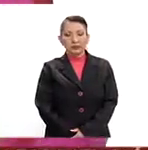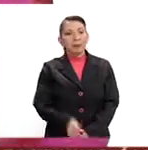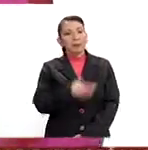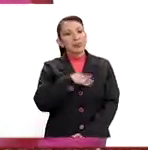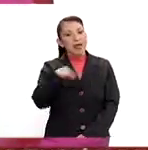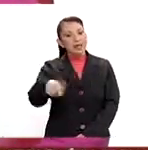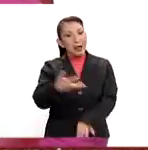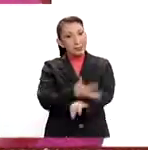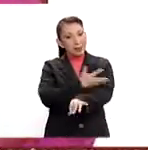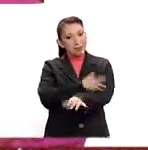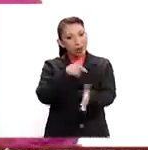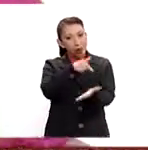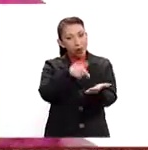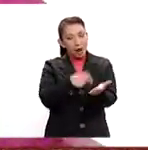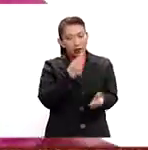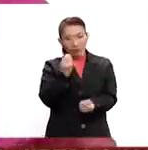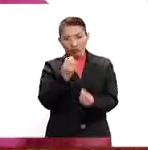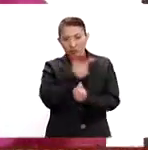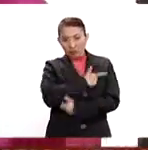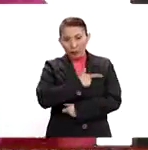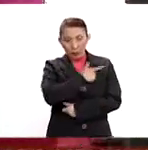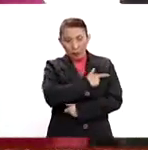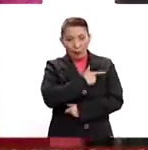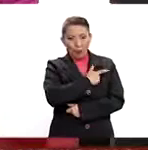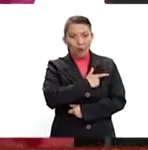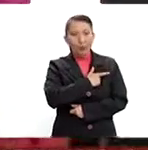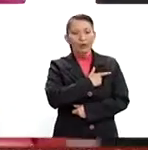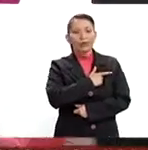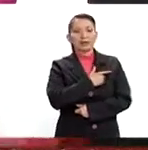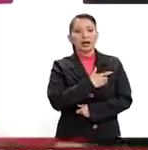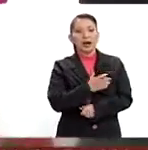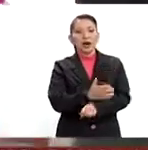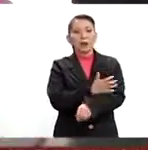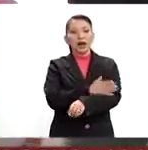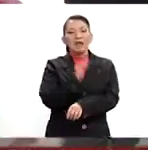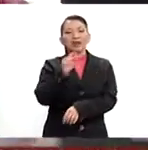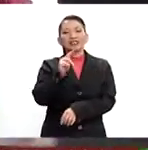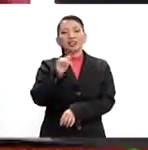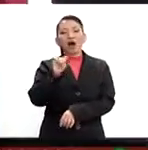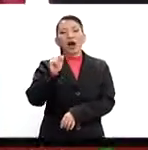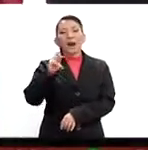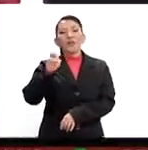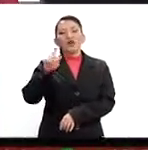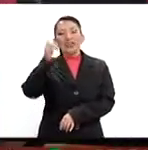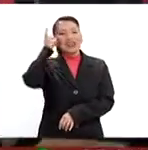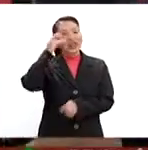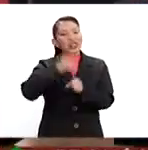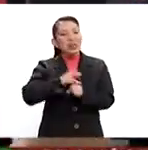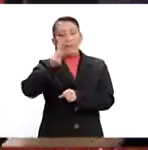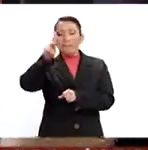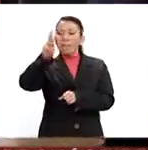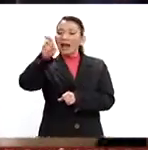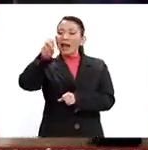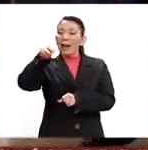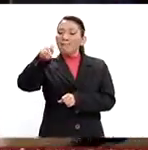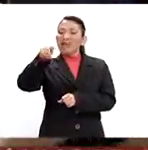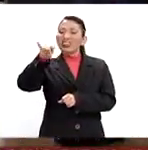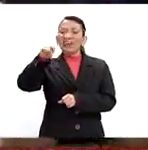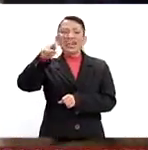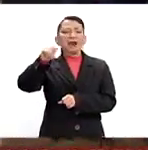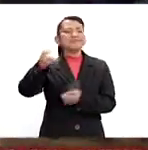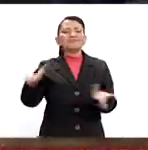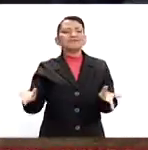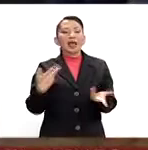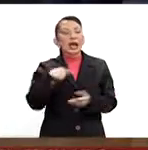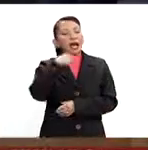Bueno, está aquí en el estudio, nos da mucho gusto que nos acompañe Francisco Abundis, él es director de Parametría. Y bueno,